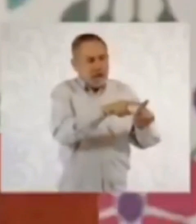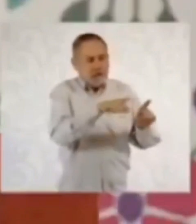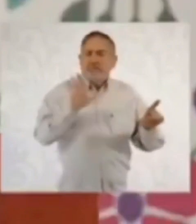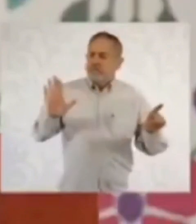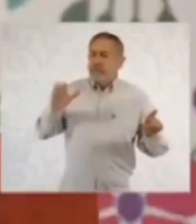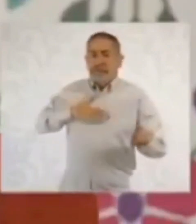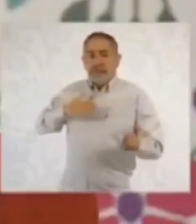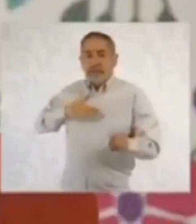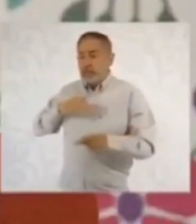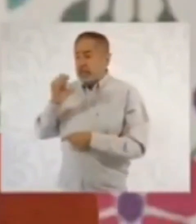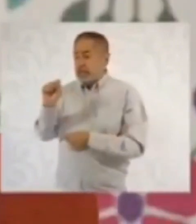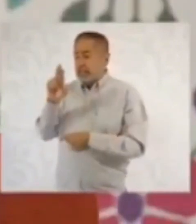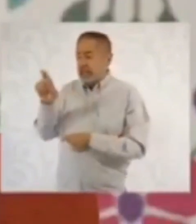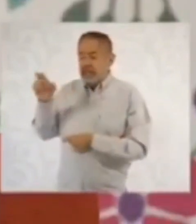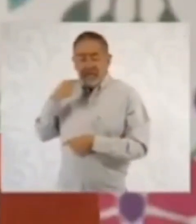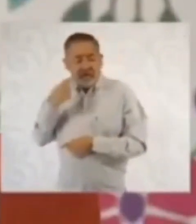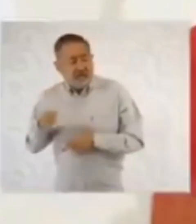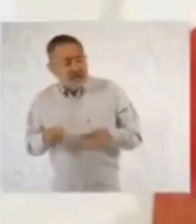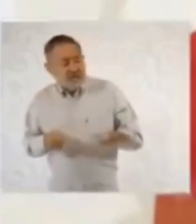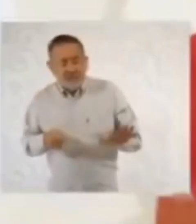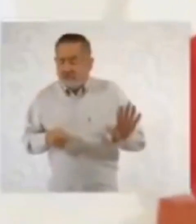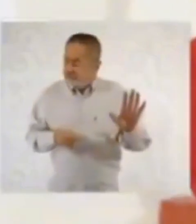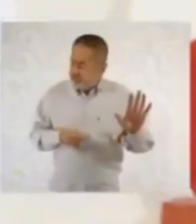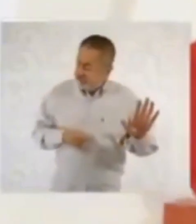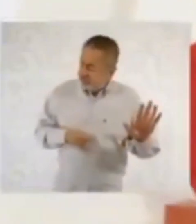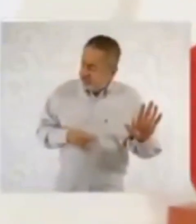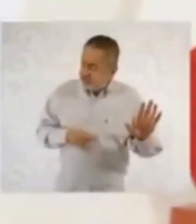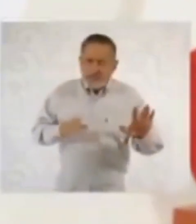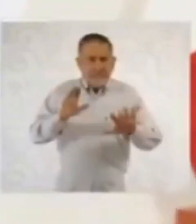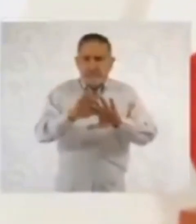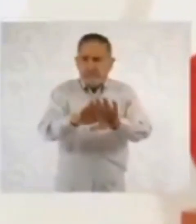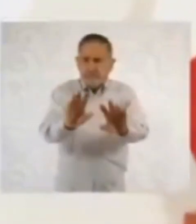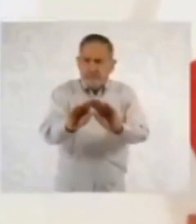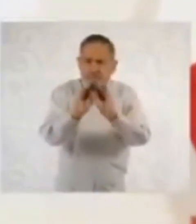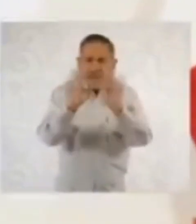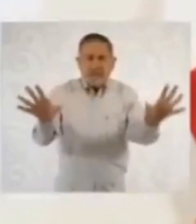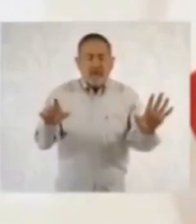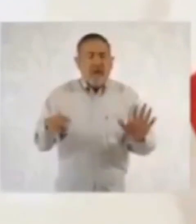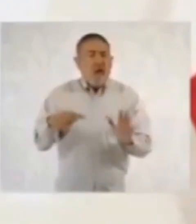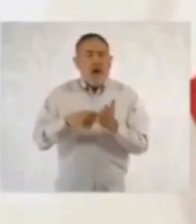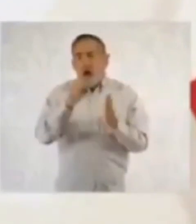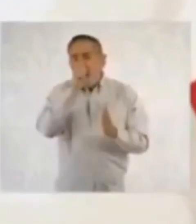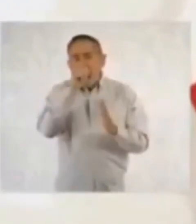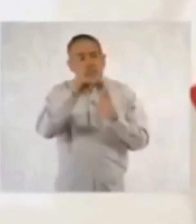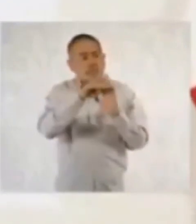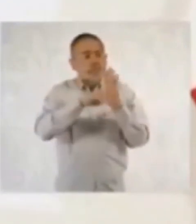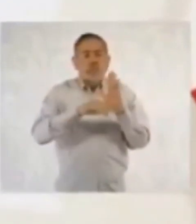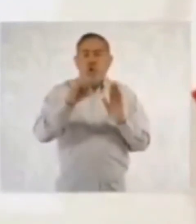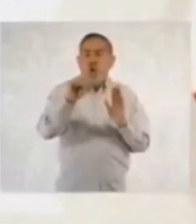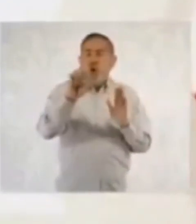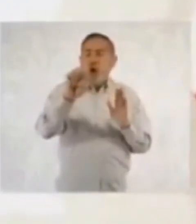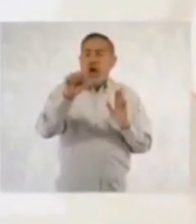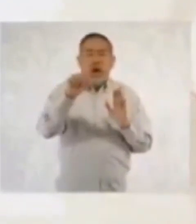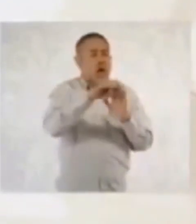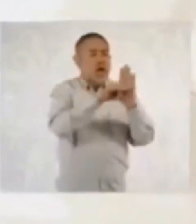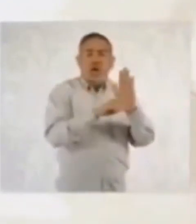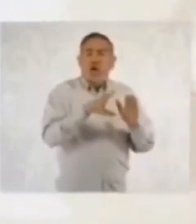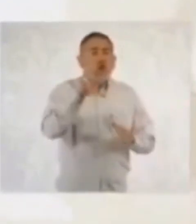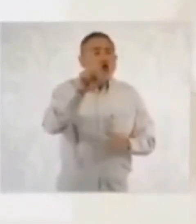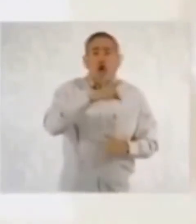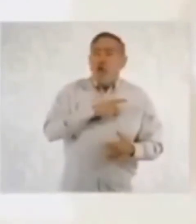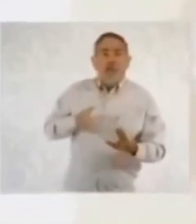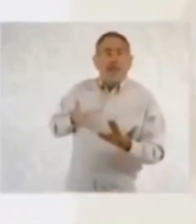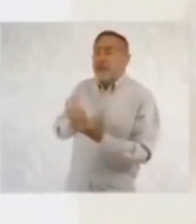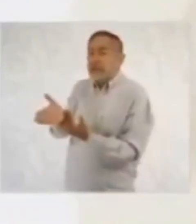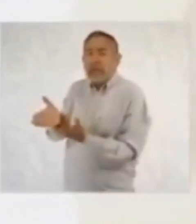retomamos, es que en las funciones está claramente establecido en los estatutos de la OEA la no